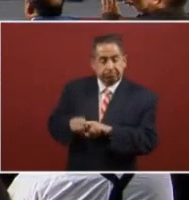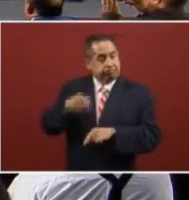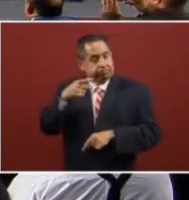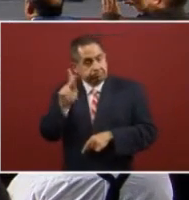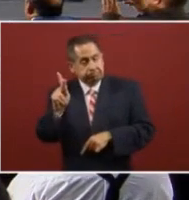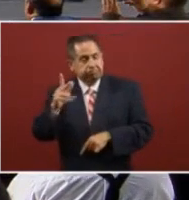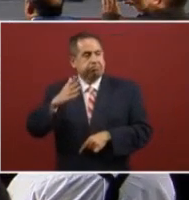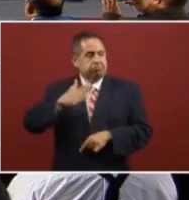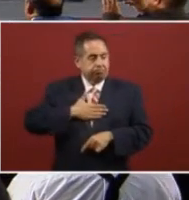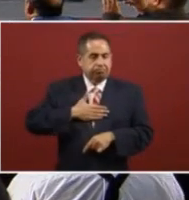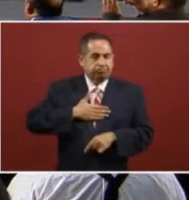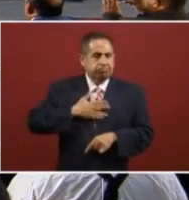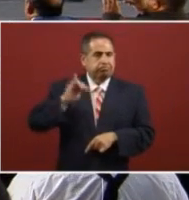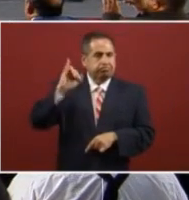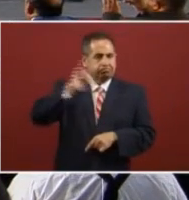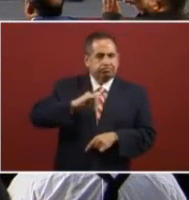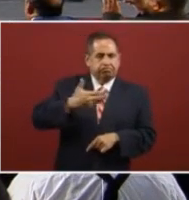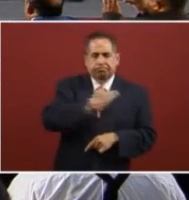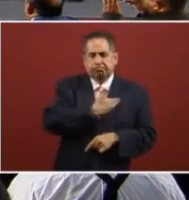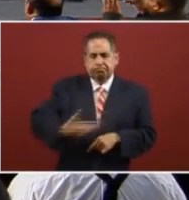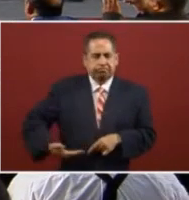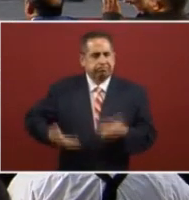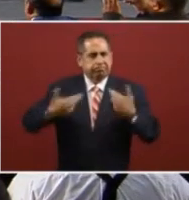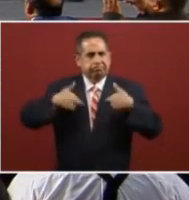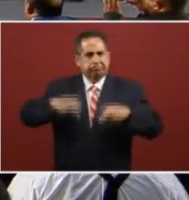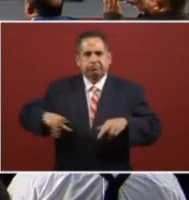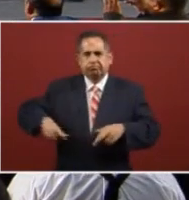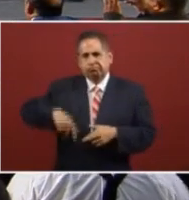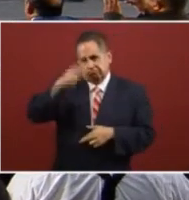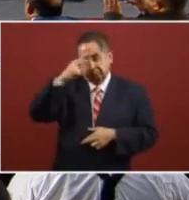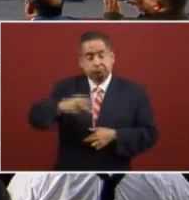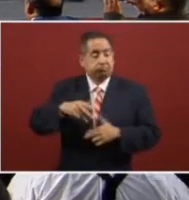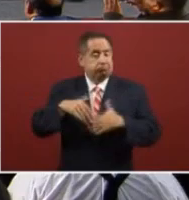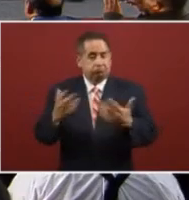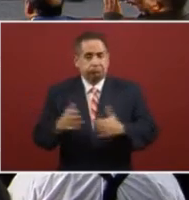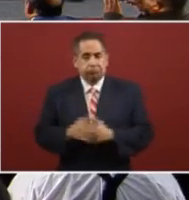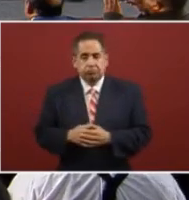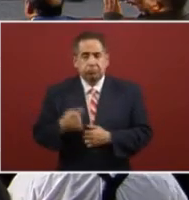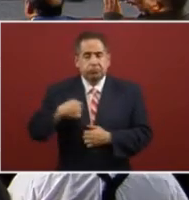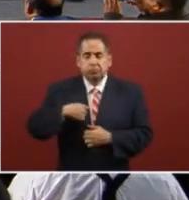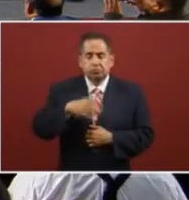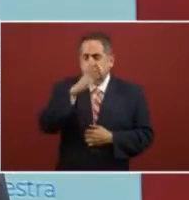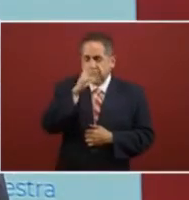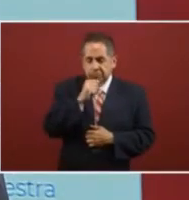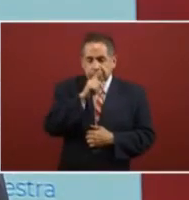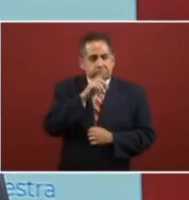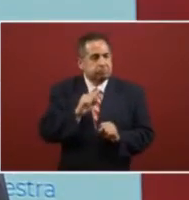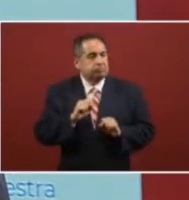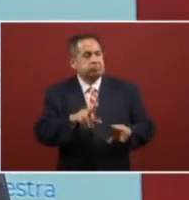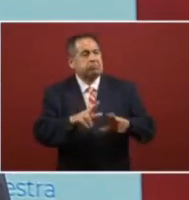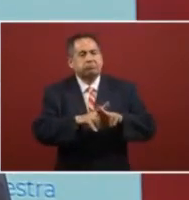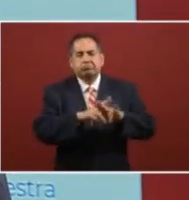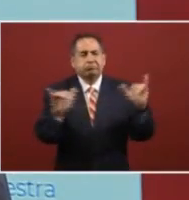como jefe y representante del Estado mexicano, no puedo permitir a nadie